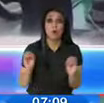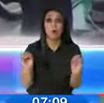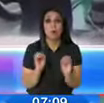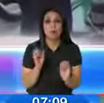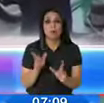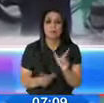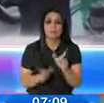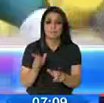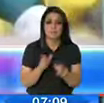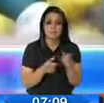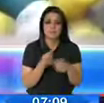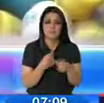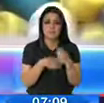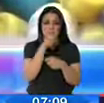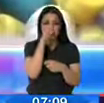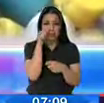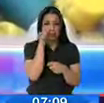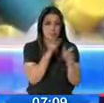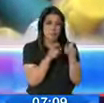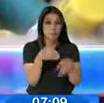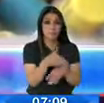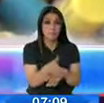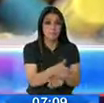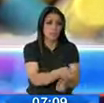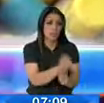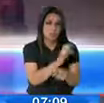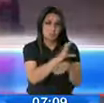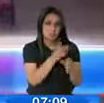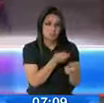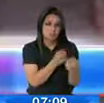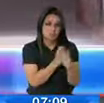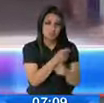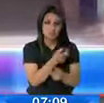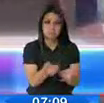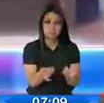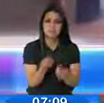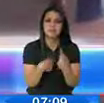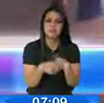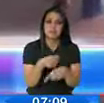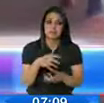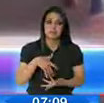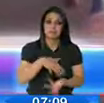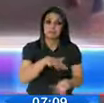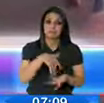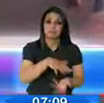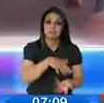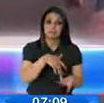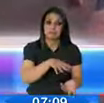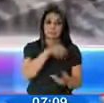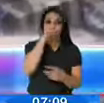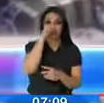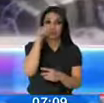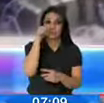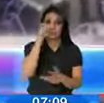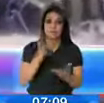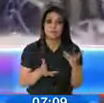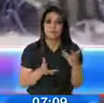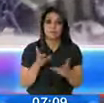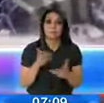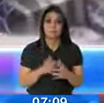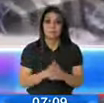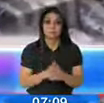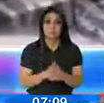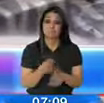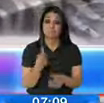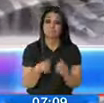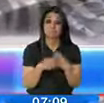del narcotráfico reclutaron a pescadores ecuatorianos para transportar importantes cargamentos de droga que buscan alcanzar